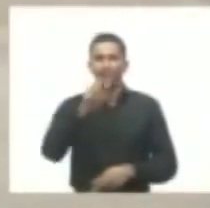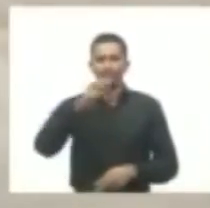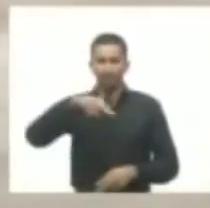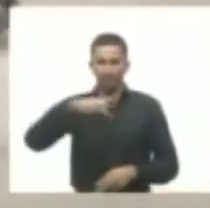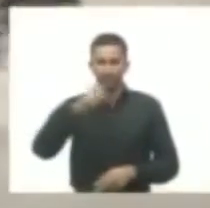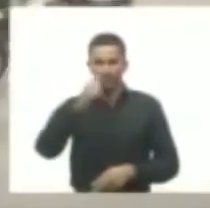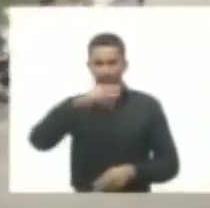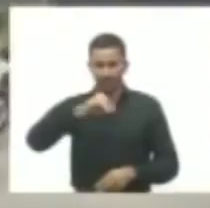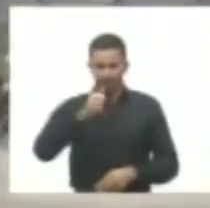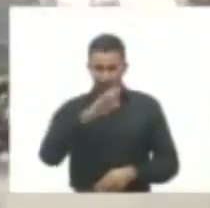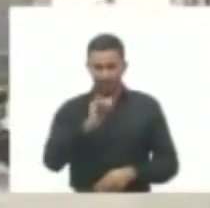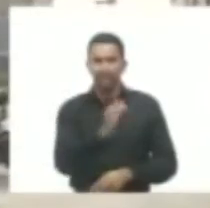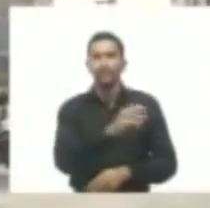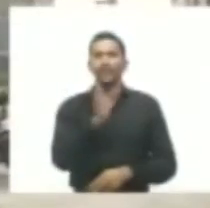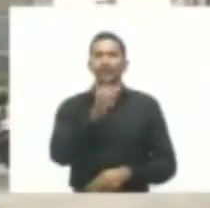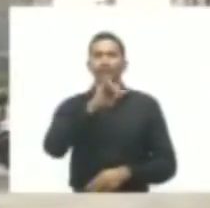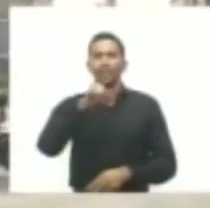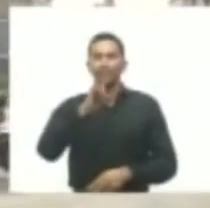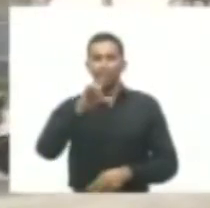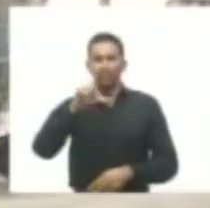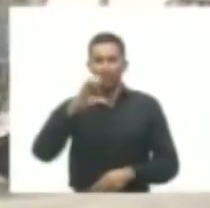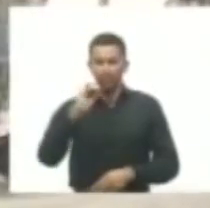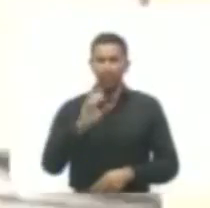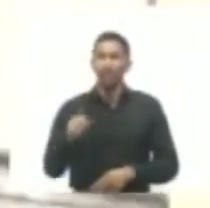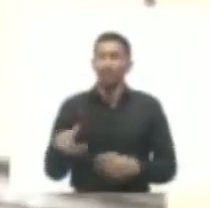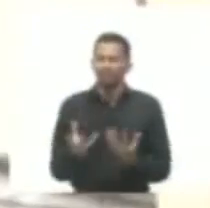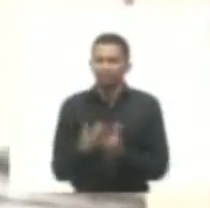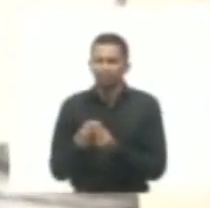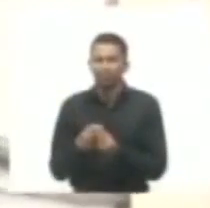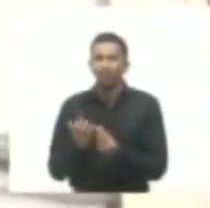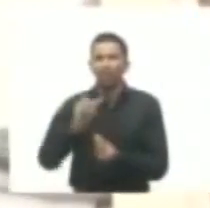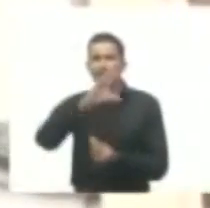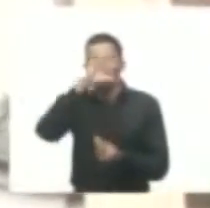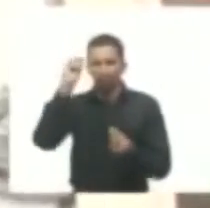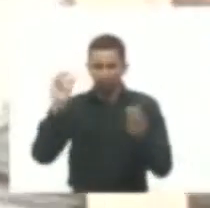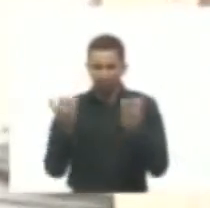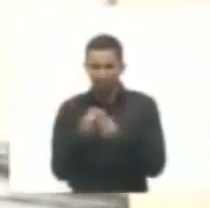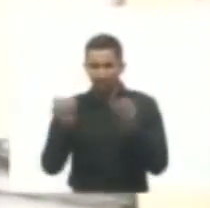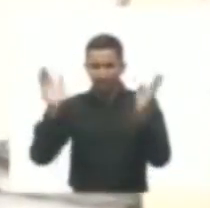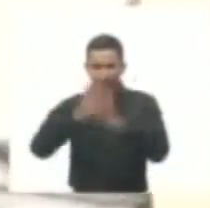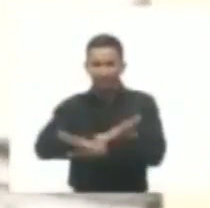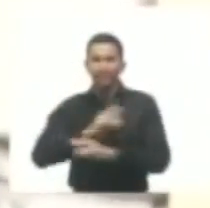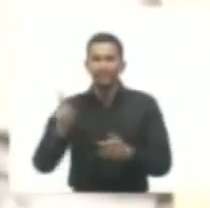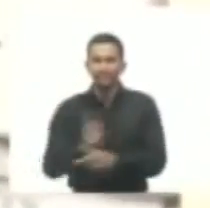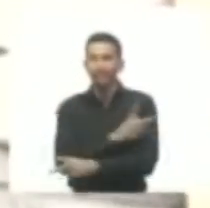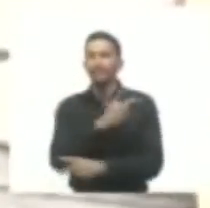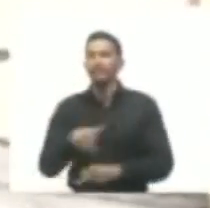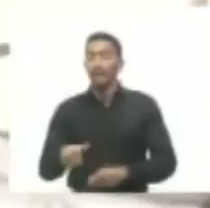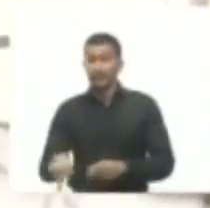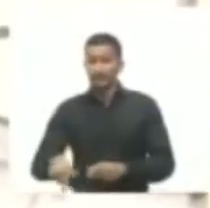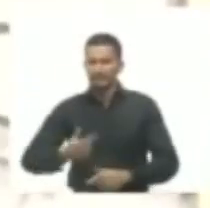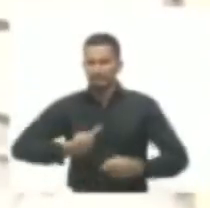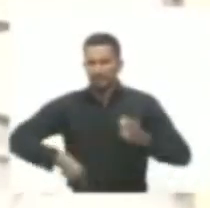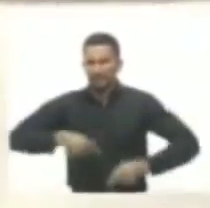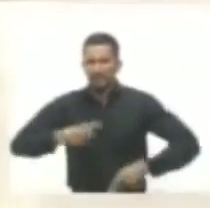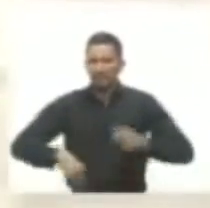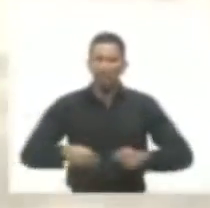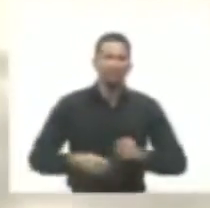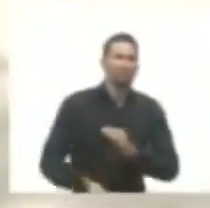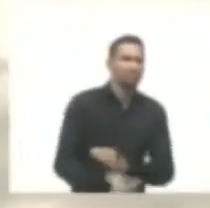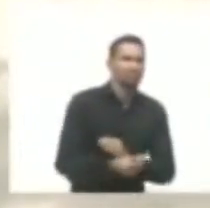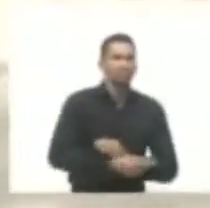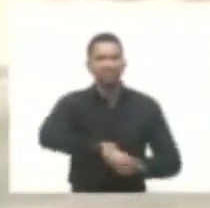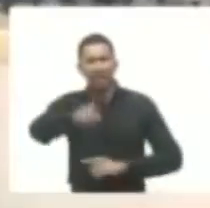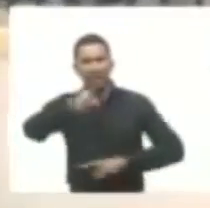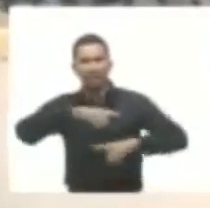policía harían parte de la estructura criminal de los costeños y quienes de acuerdo a investigaciones estarían ordenando acciones delincuenciales junto con